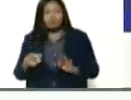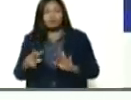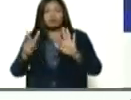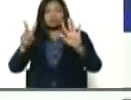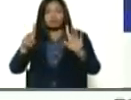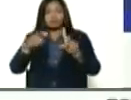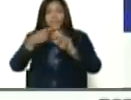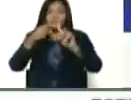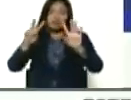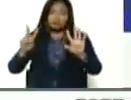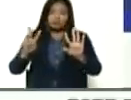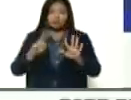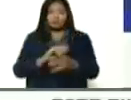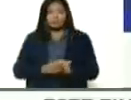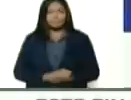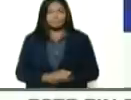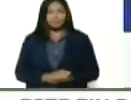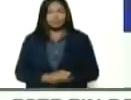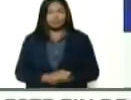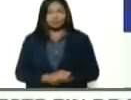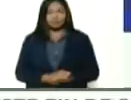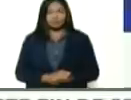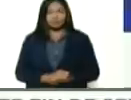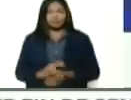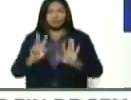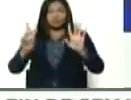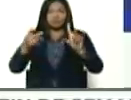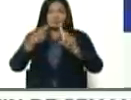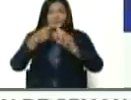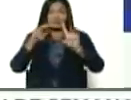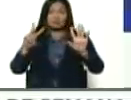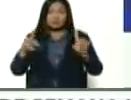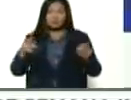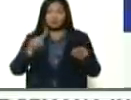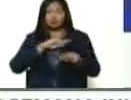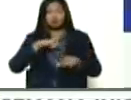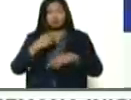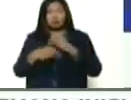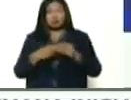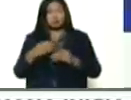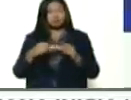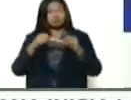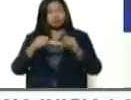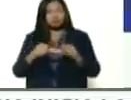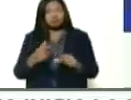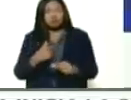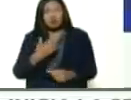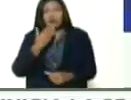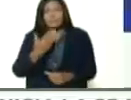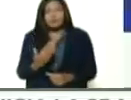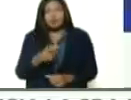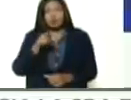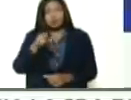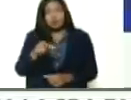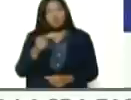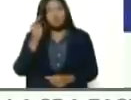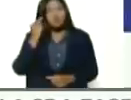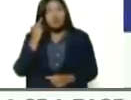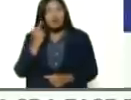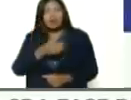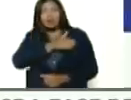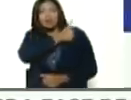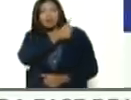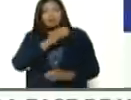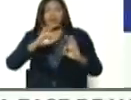77 77 y en eso estamos y yo le pido a usted mujer jefa de familia